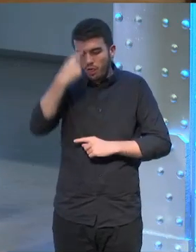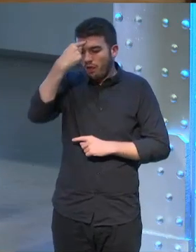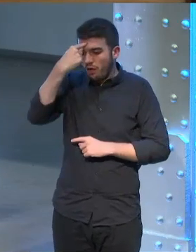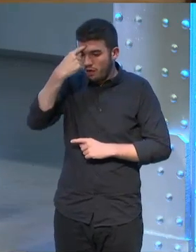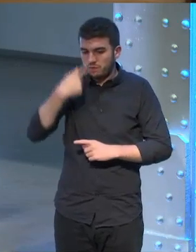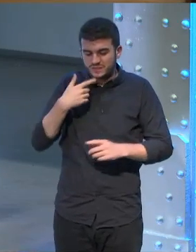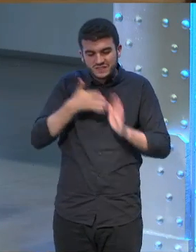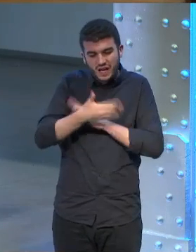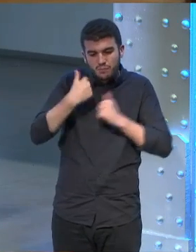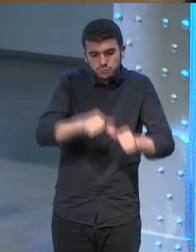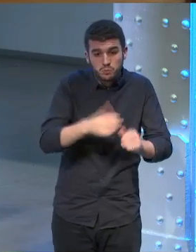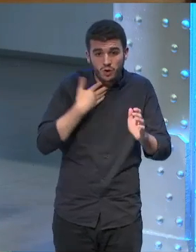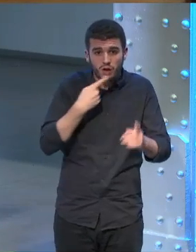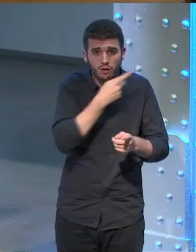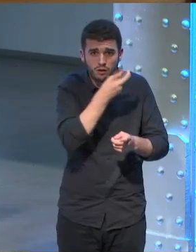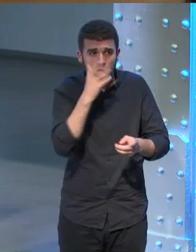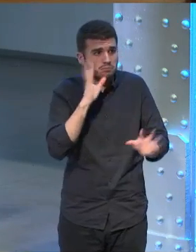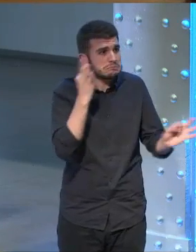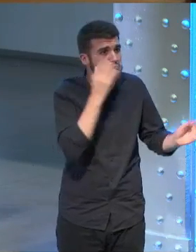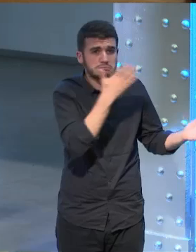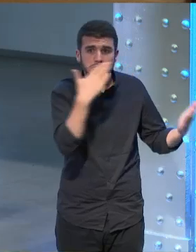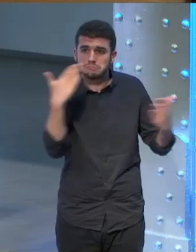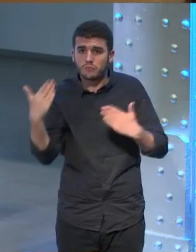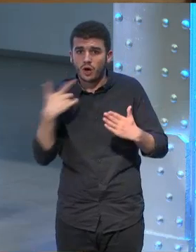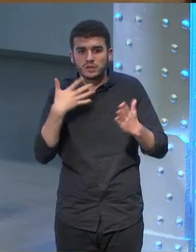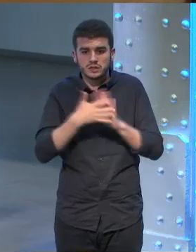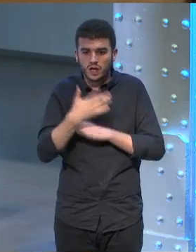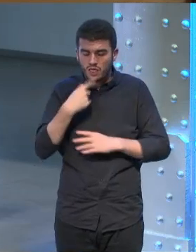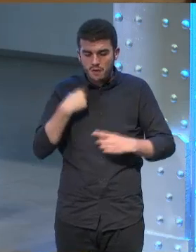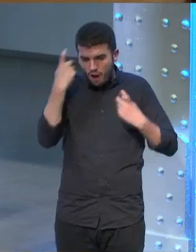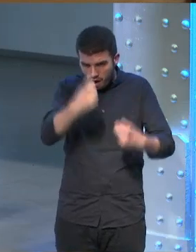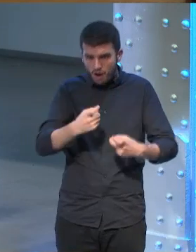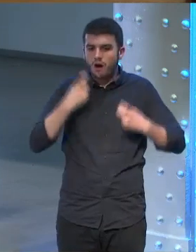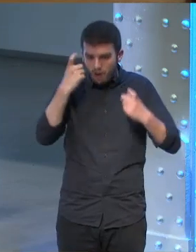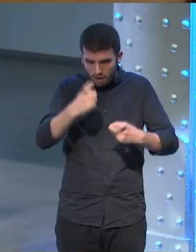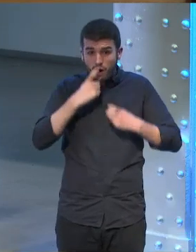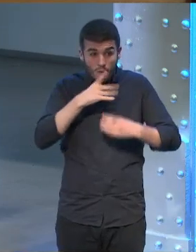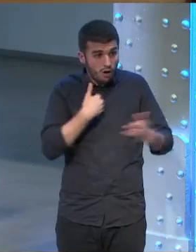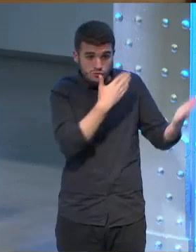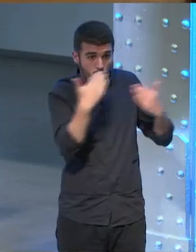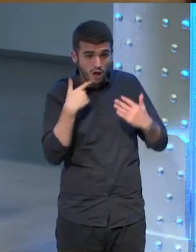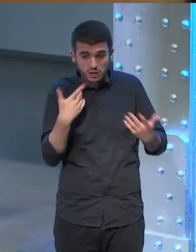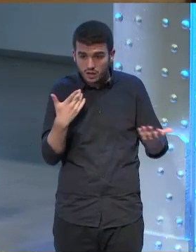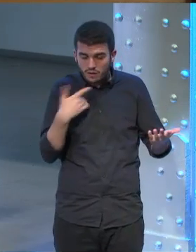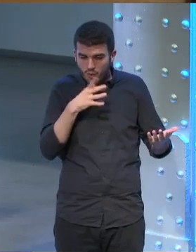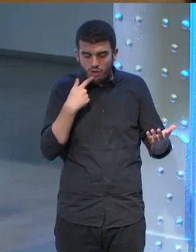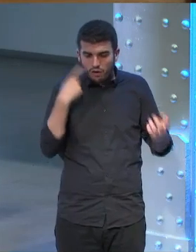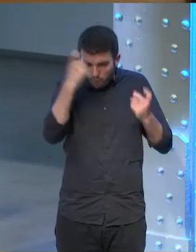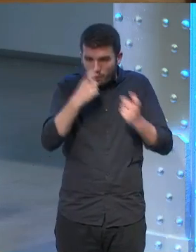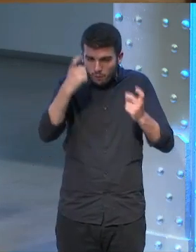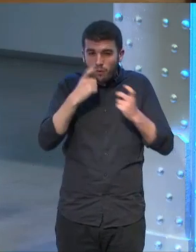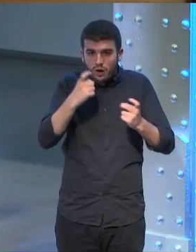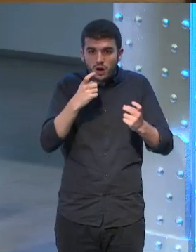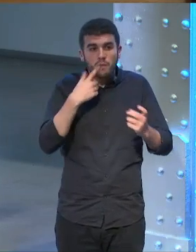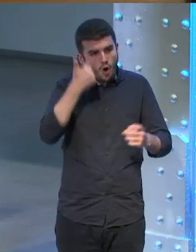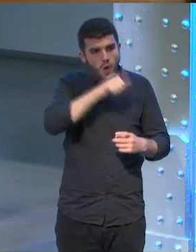tenemos de es que no hay ninguna destacando. ¿Cómo no me voy a dejar yo el alma, el corazón y todo lo que tengo para llegar a ese sitio? Sin embargo,